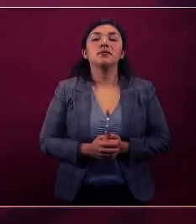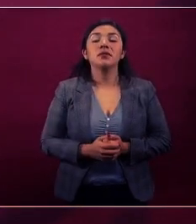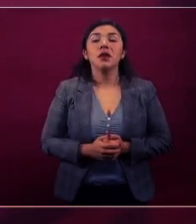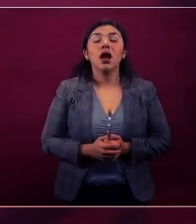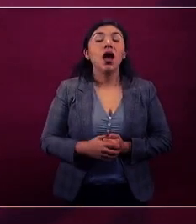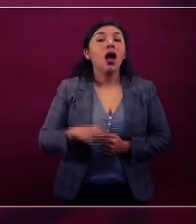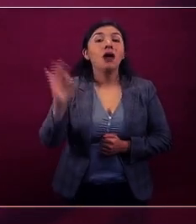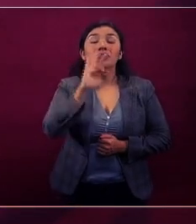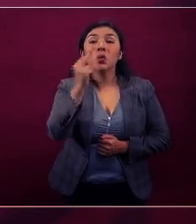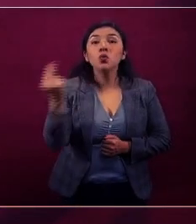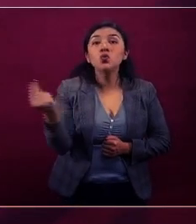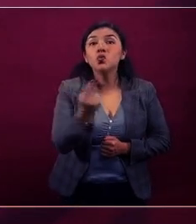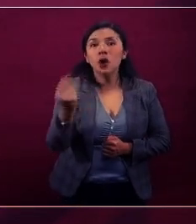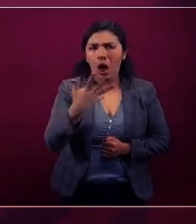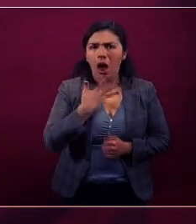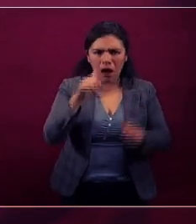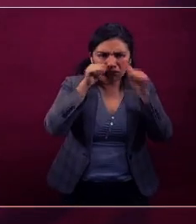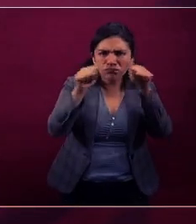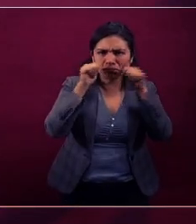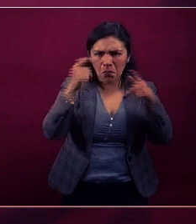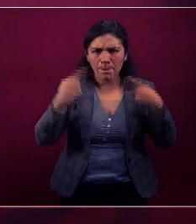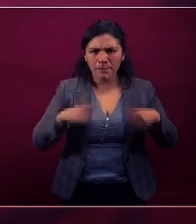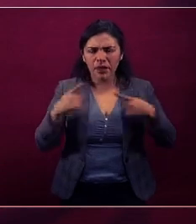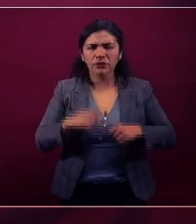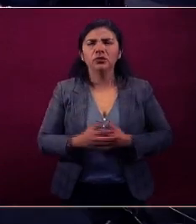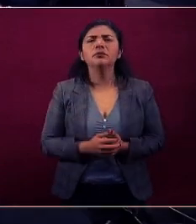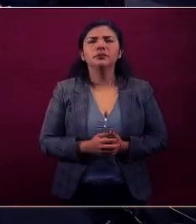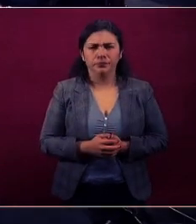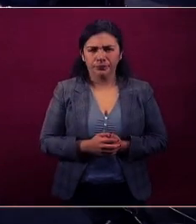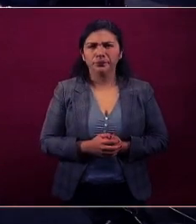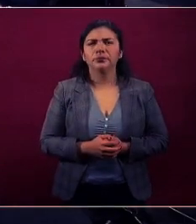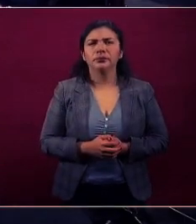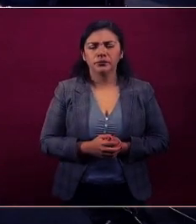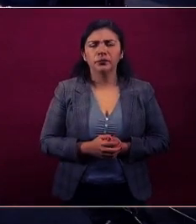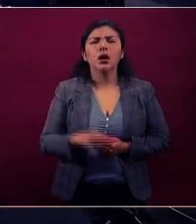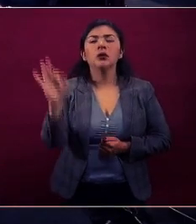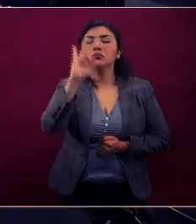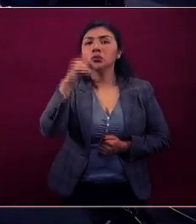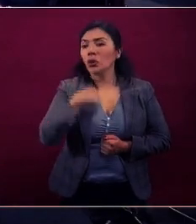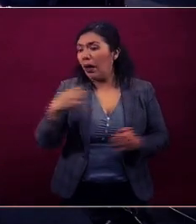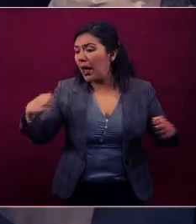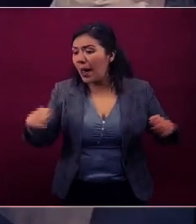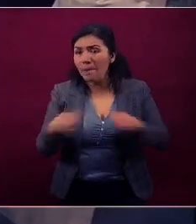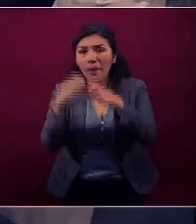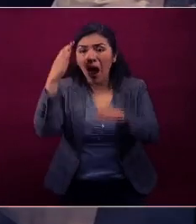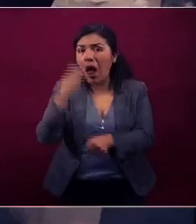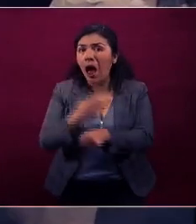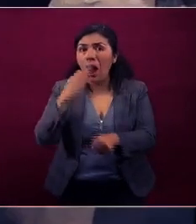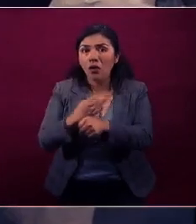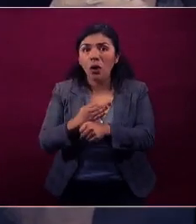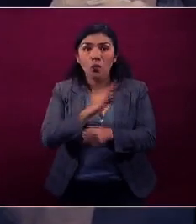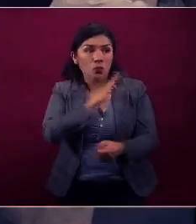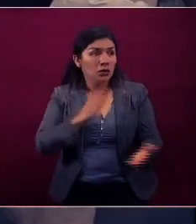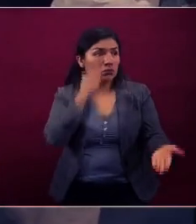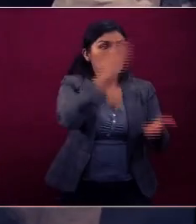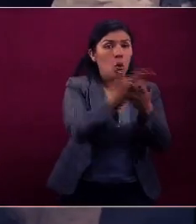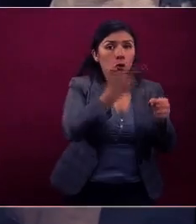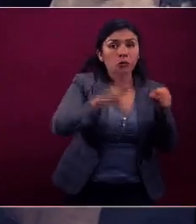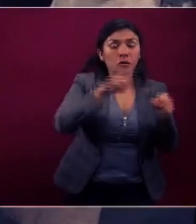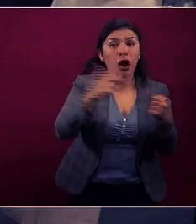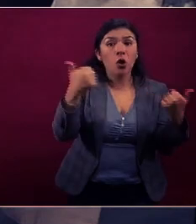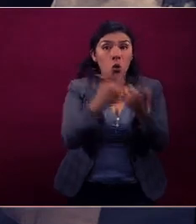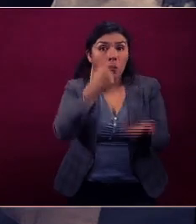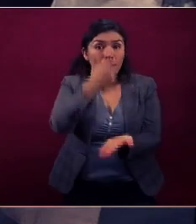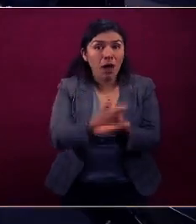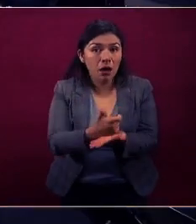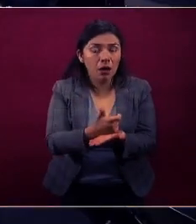Mira, te lo voy a decir. O sea, una persona que tiene una urgencia no puede ir directo al hospital. Bueno, puede ir, pero le va a costar. No,